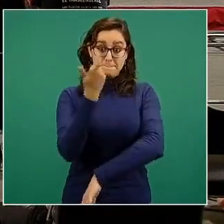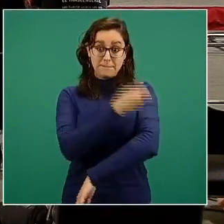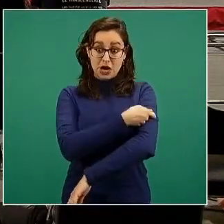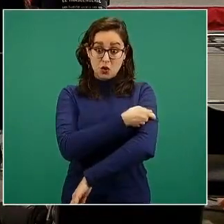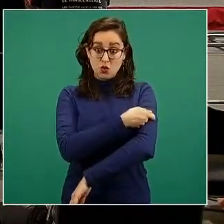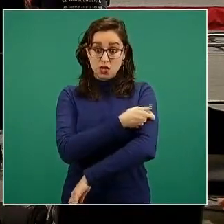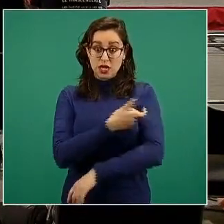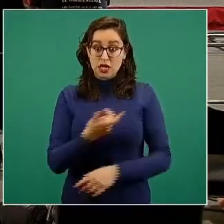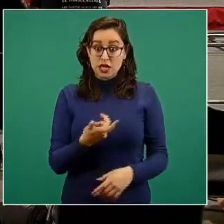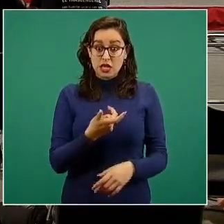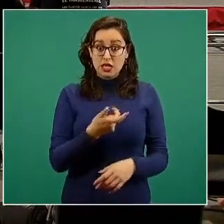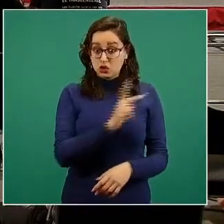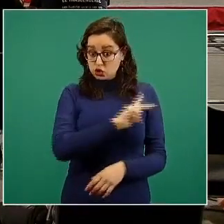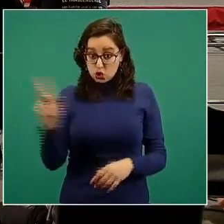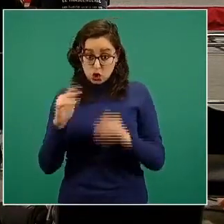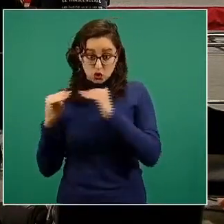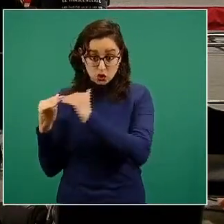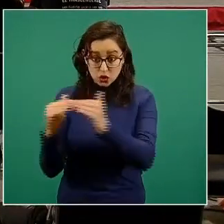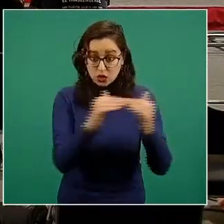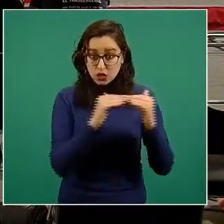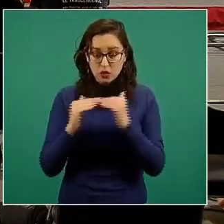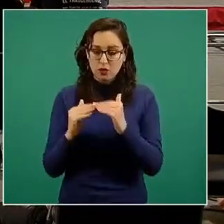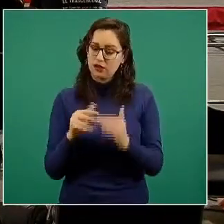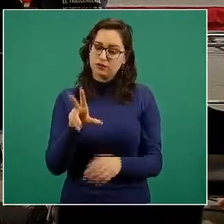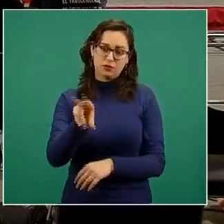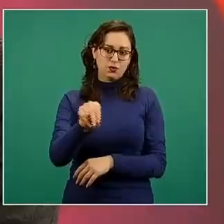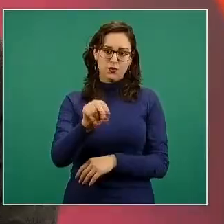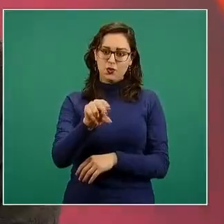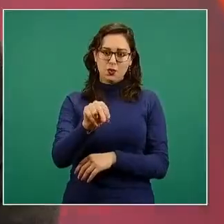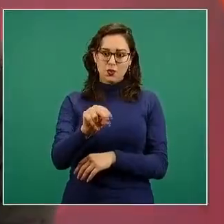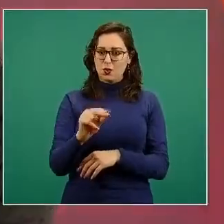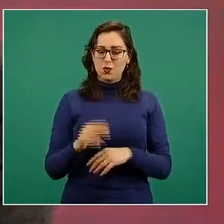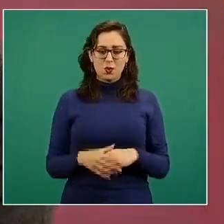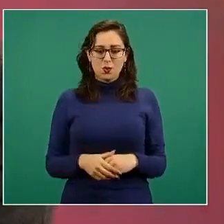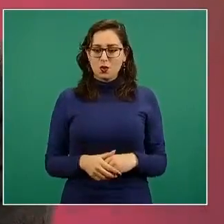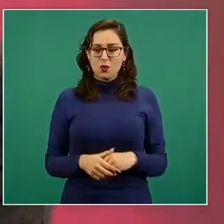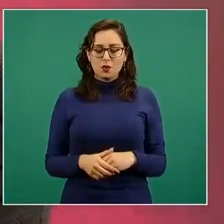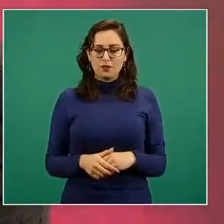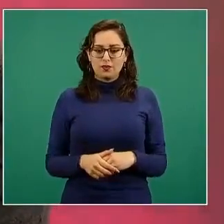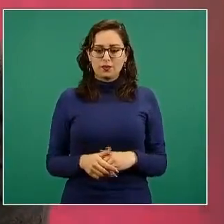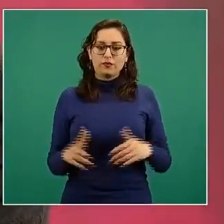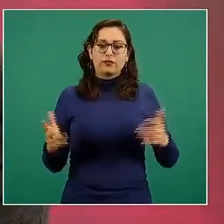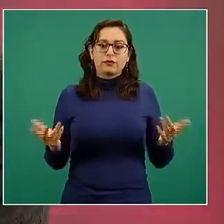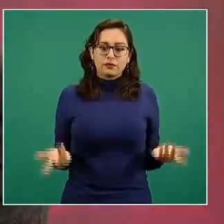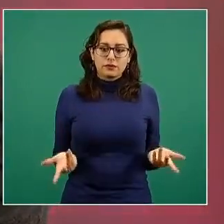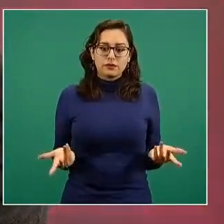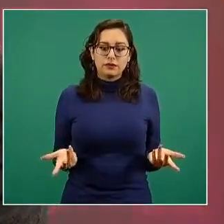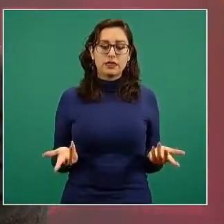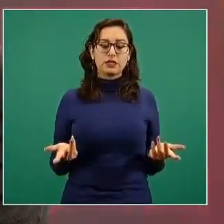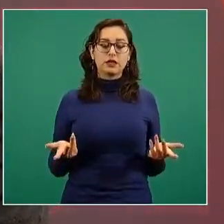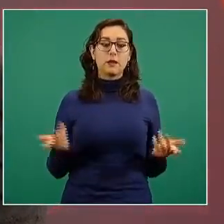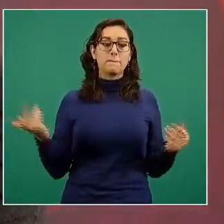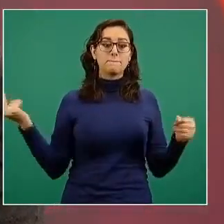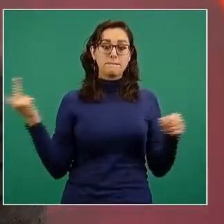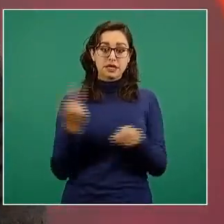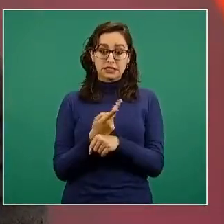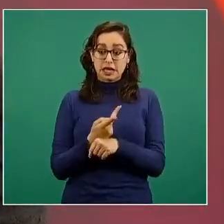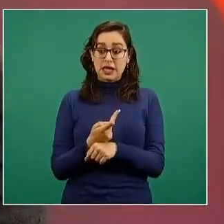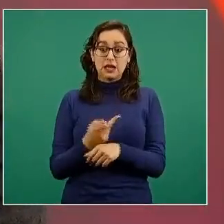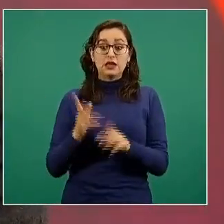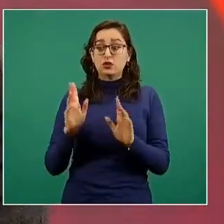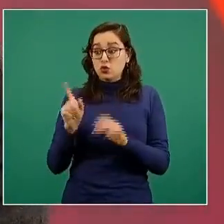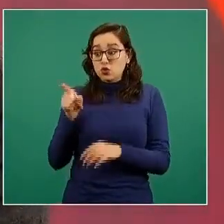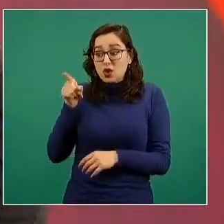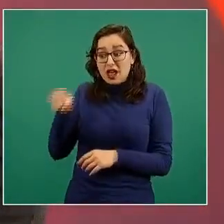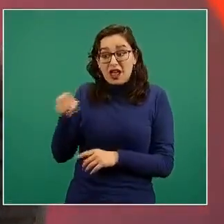para el mismo propósito, vacuna versus vacuna. Son las generalizaciones que se hacen respecto al riesgo de una alergia, tienen